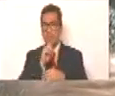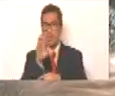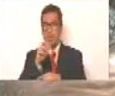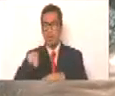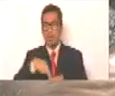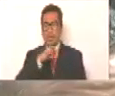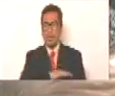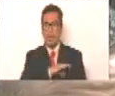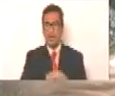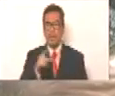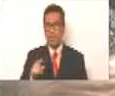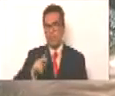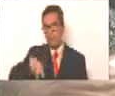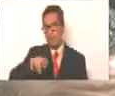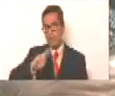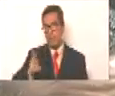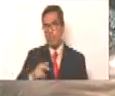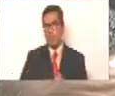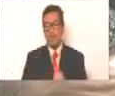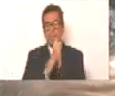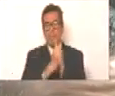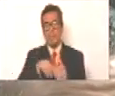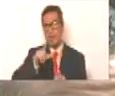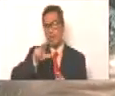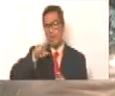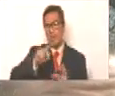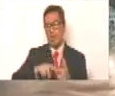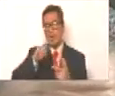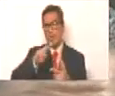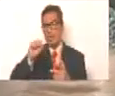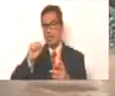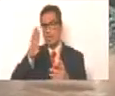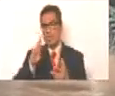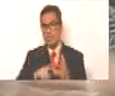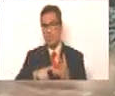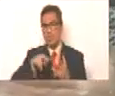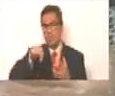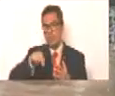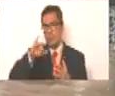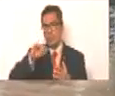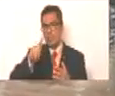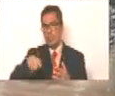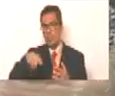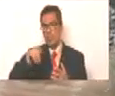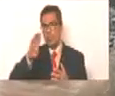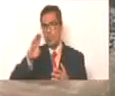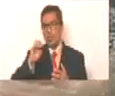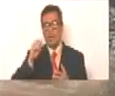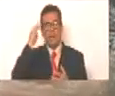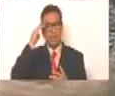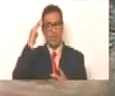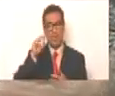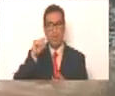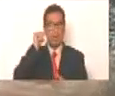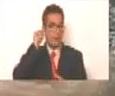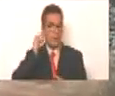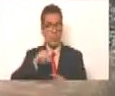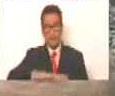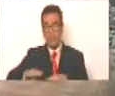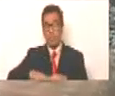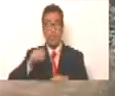Copenhague, lideradas por Clara Zetkin, Rosa Luxemburgo y Nadezhda Krúpskaya, en memoria de las mujeres y niñas que fueron